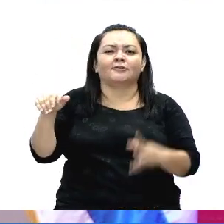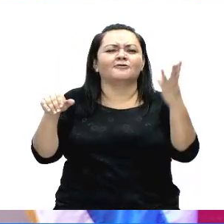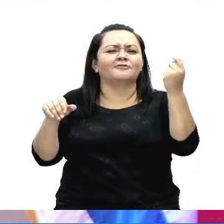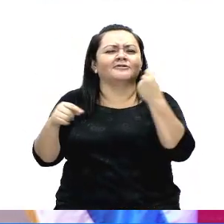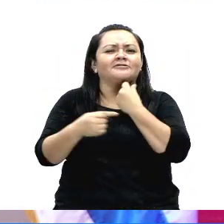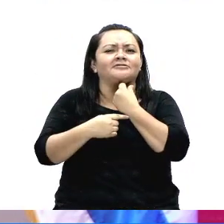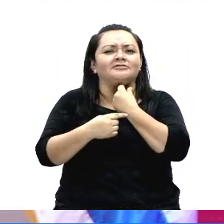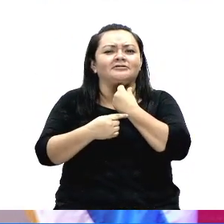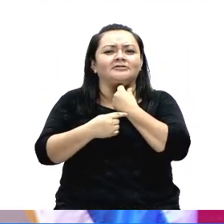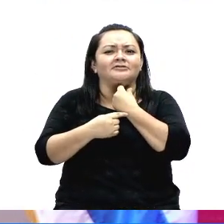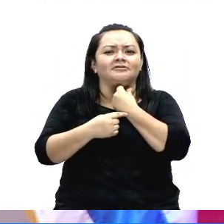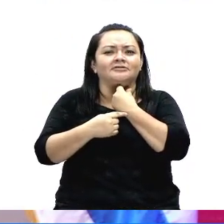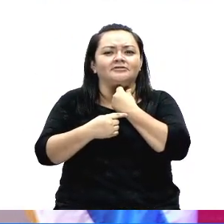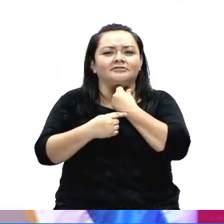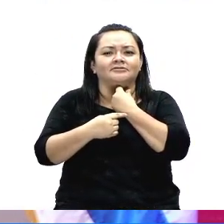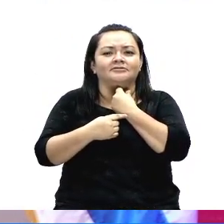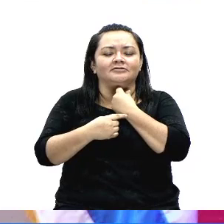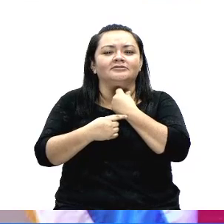tiempo